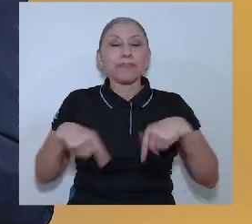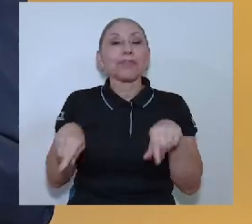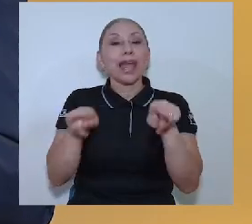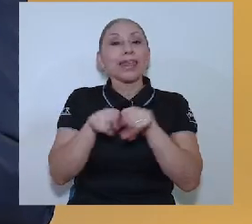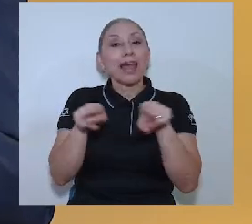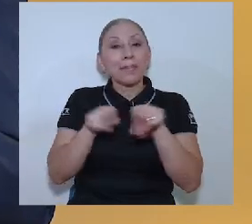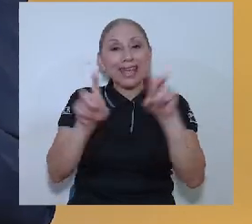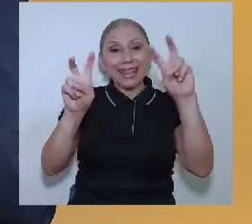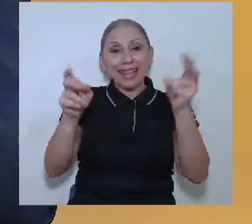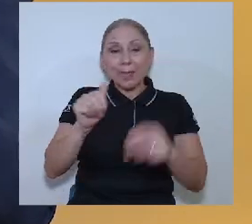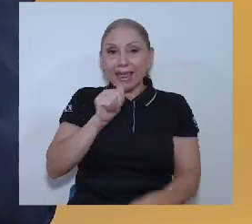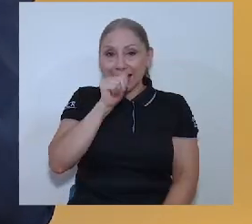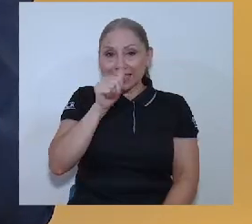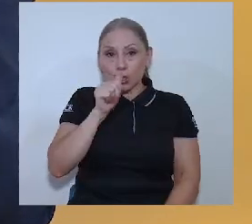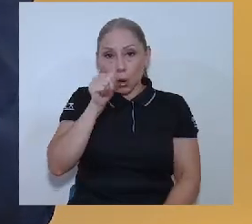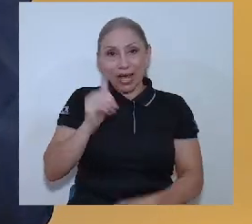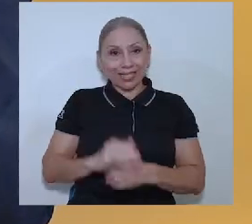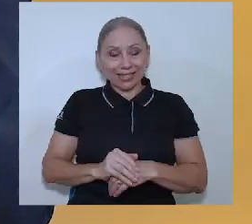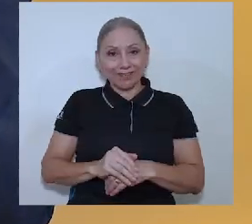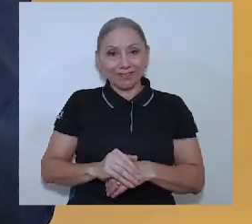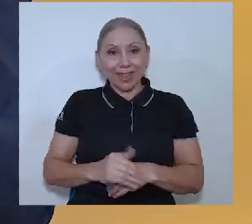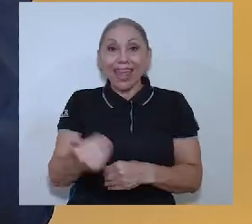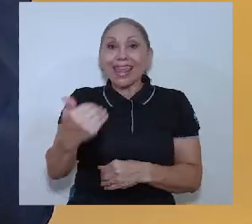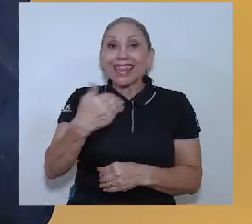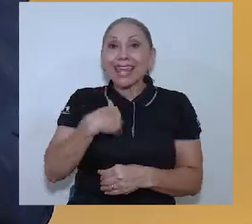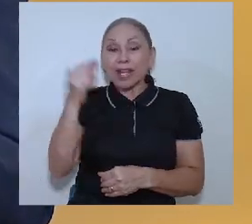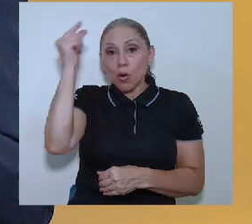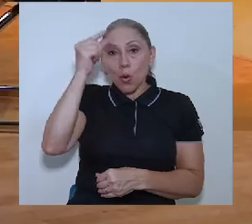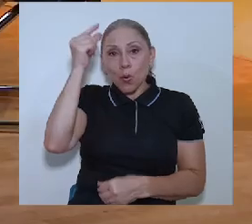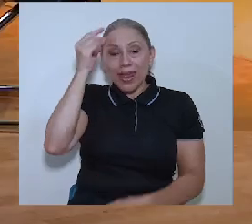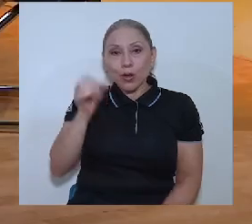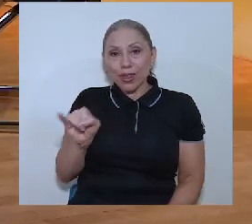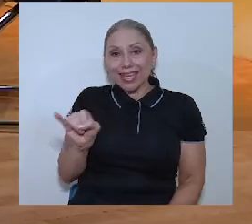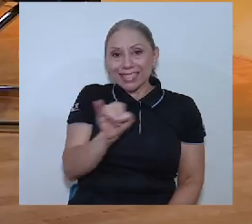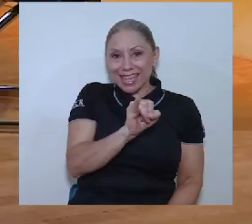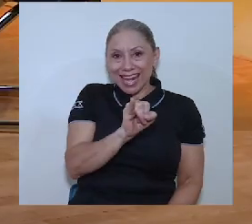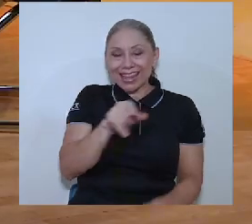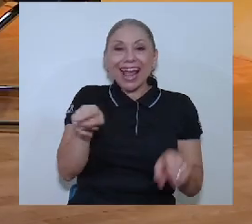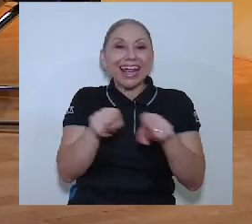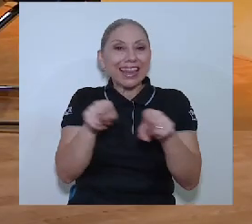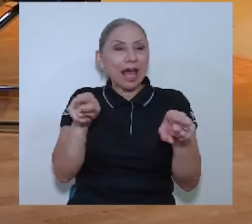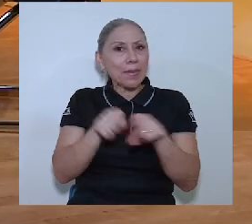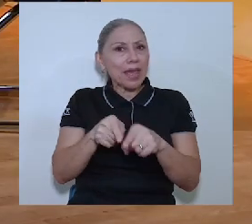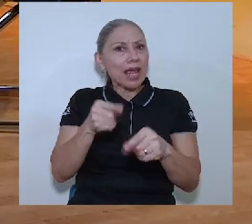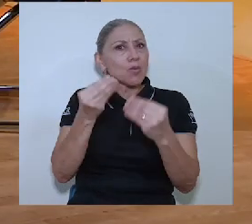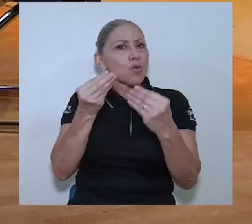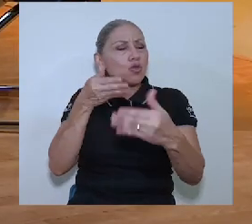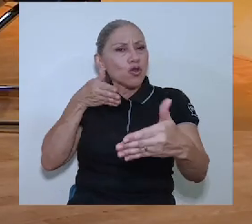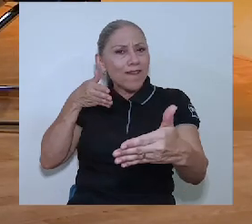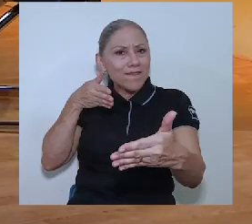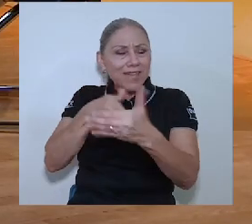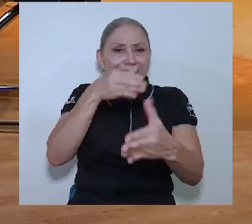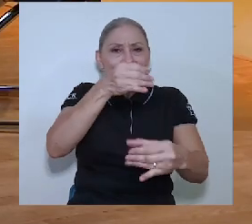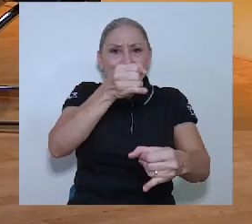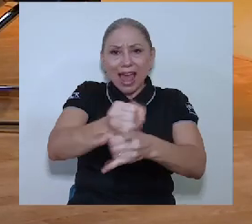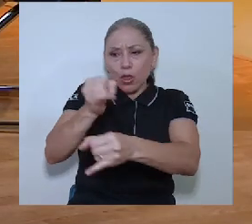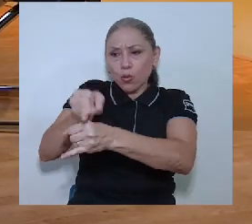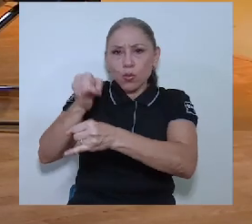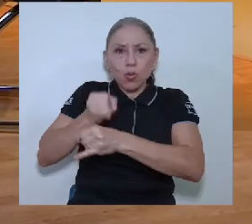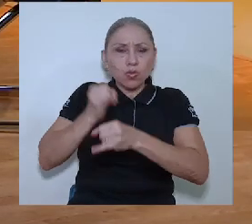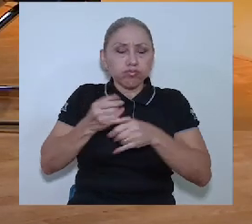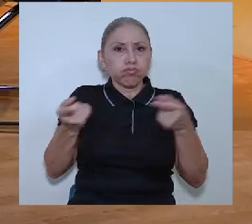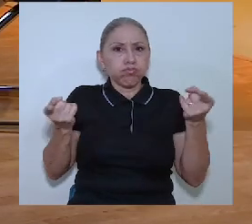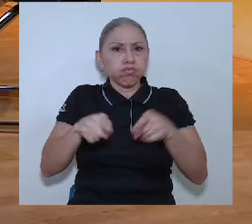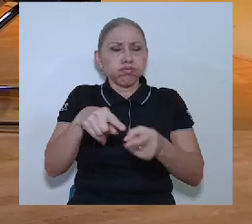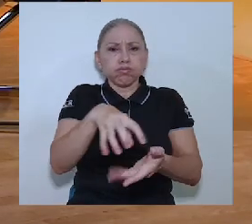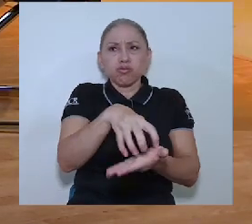las drogas. Tiene un gobierno de izquierda que además ha afectado mucho a la institucionalidad y ha generado